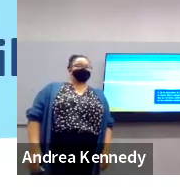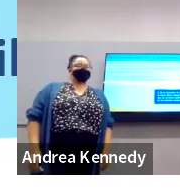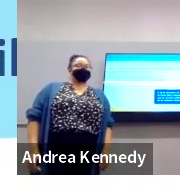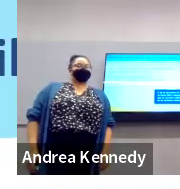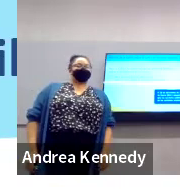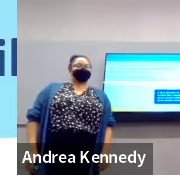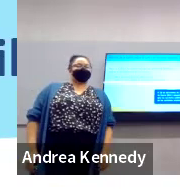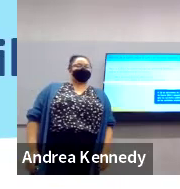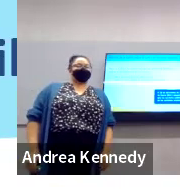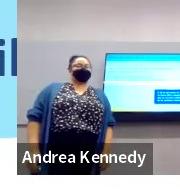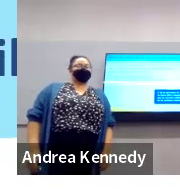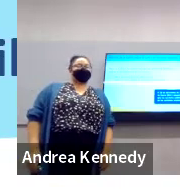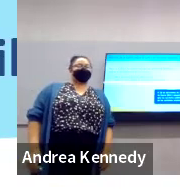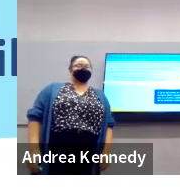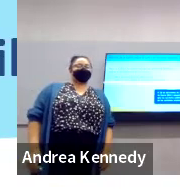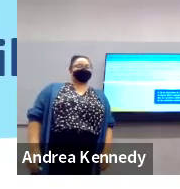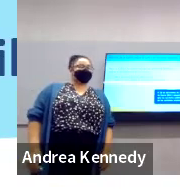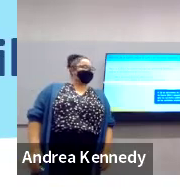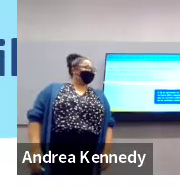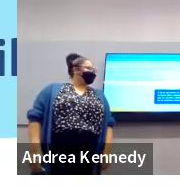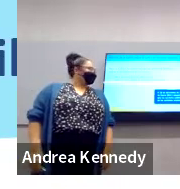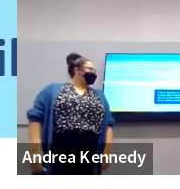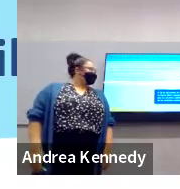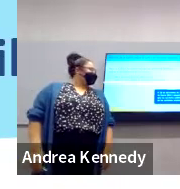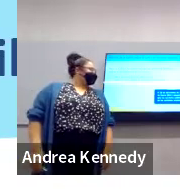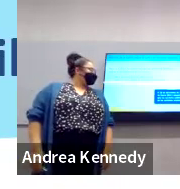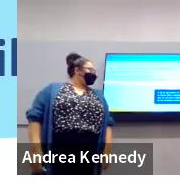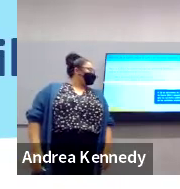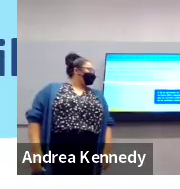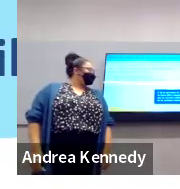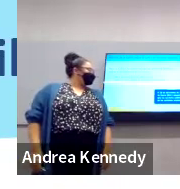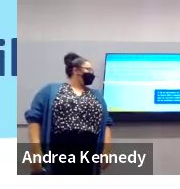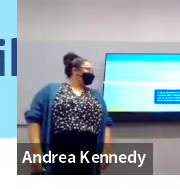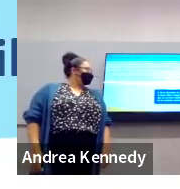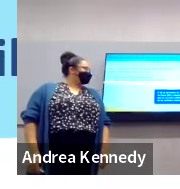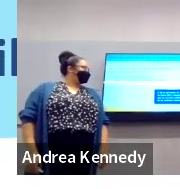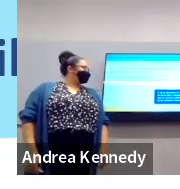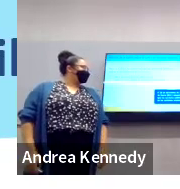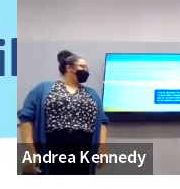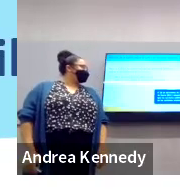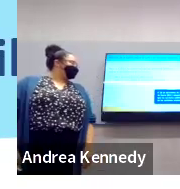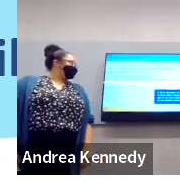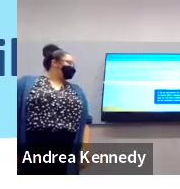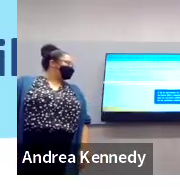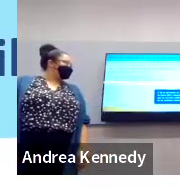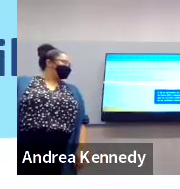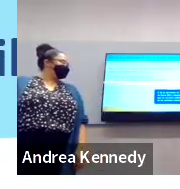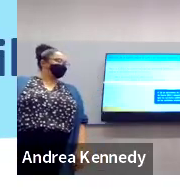escrito de que tienen que tener los servicios públicos ya incluido en su